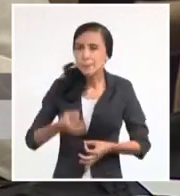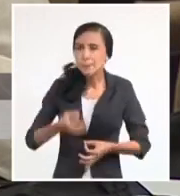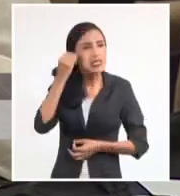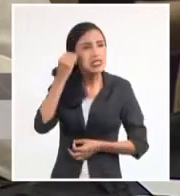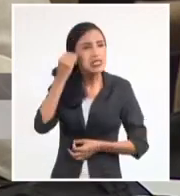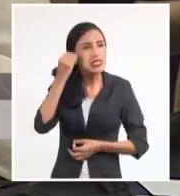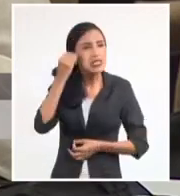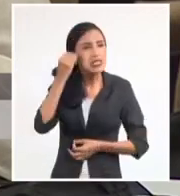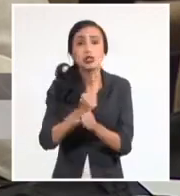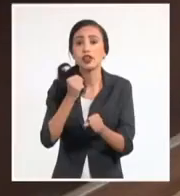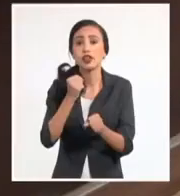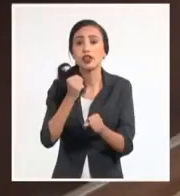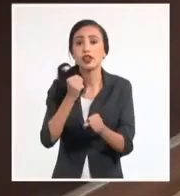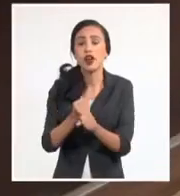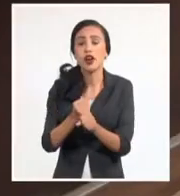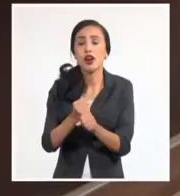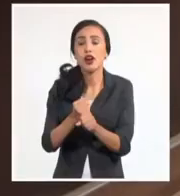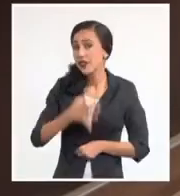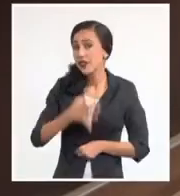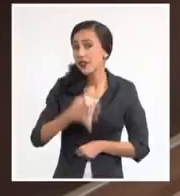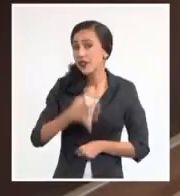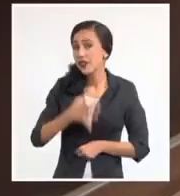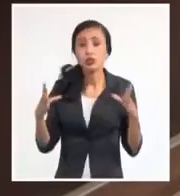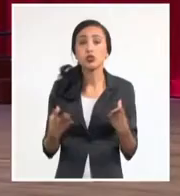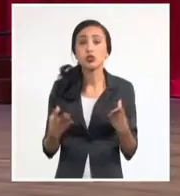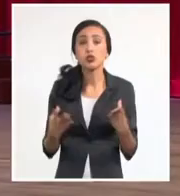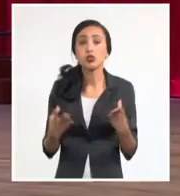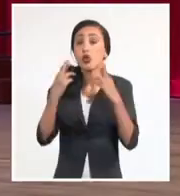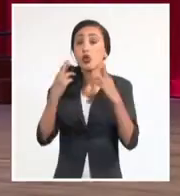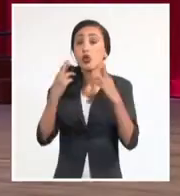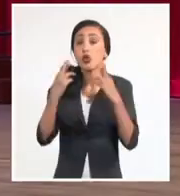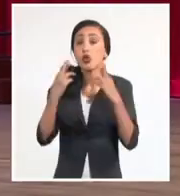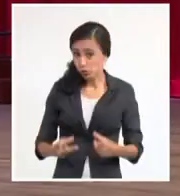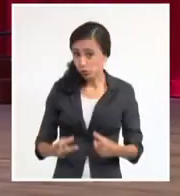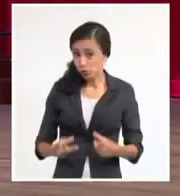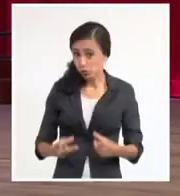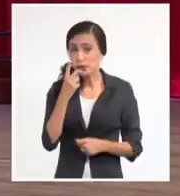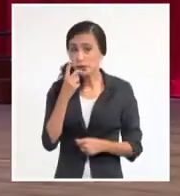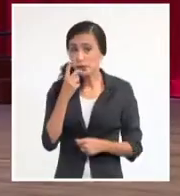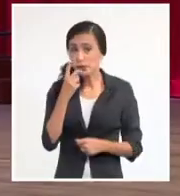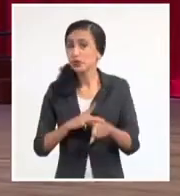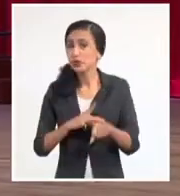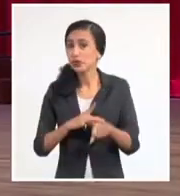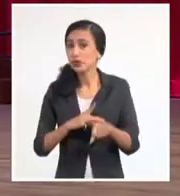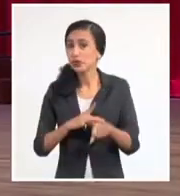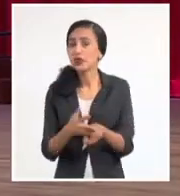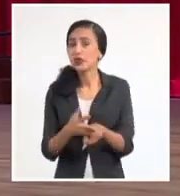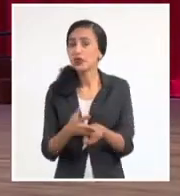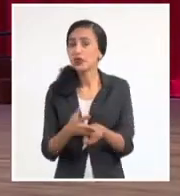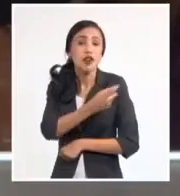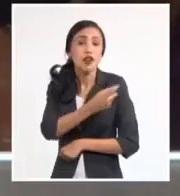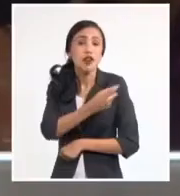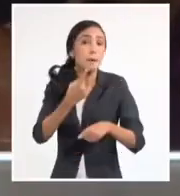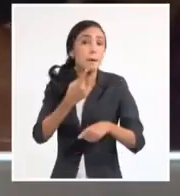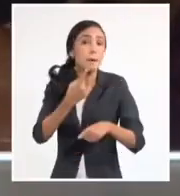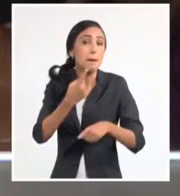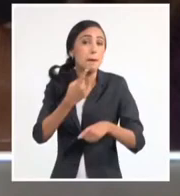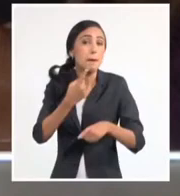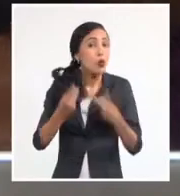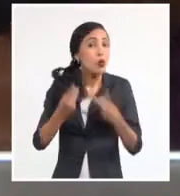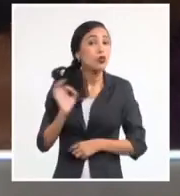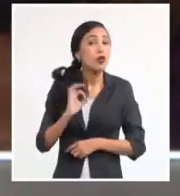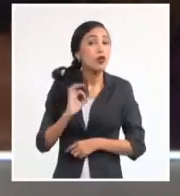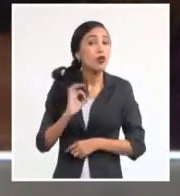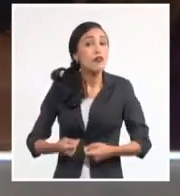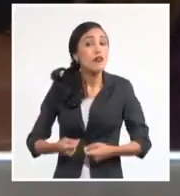Fidel en todos estos resultados que se han tenido en el enfrentamiento a la pandemia, en las vacunas, pero cuánto hay todavía que estudiar y